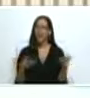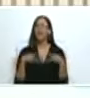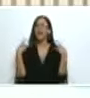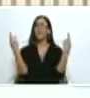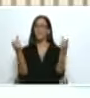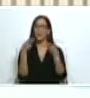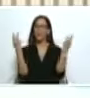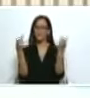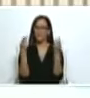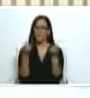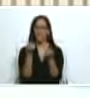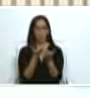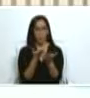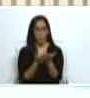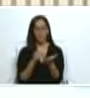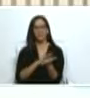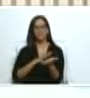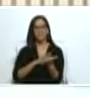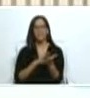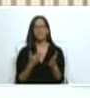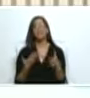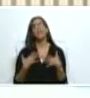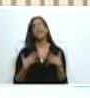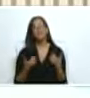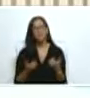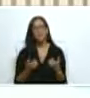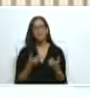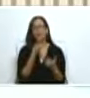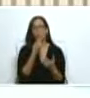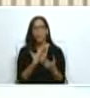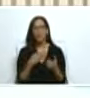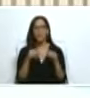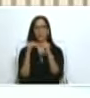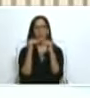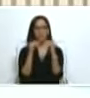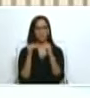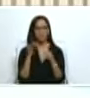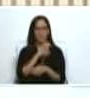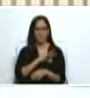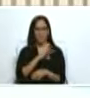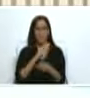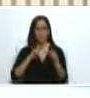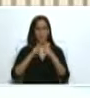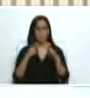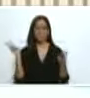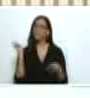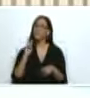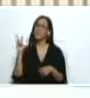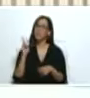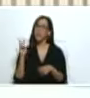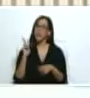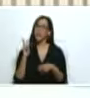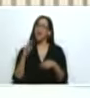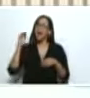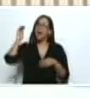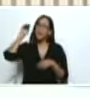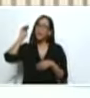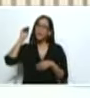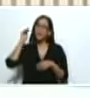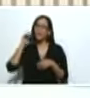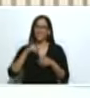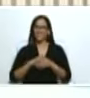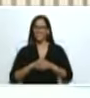prosperidad económica, a la recuperación del bienestar y la igualdad social, a la paz de Venezuela, al futuro